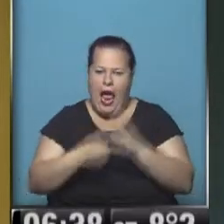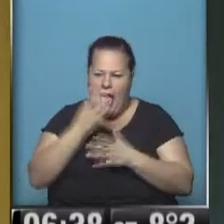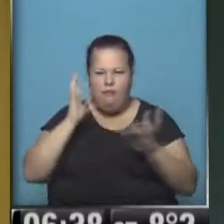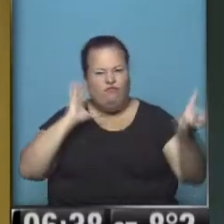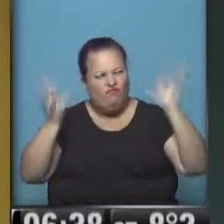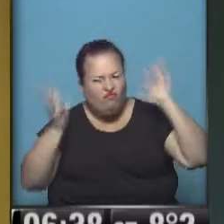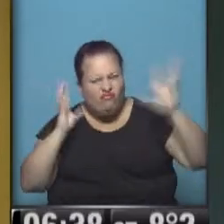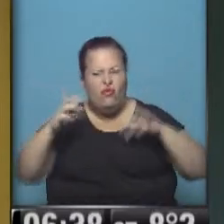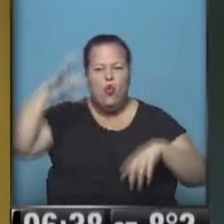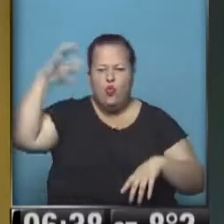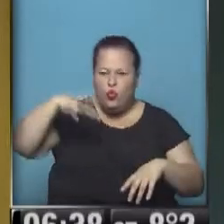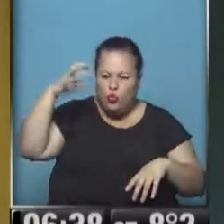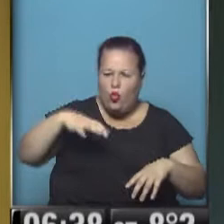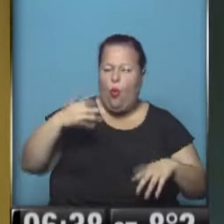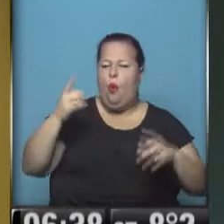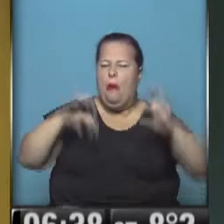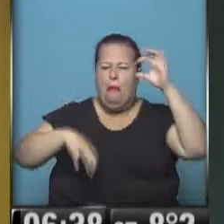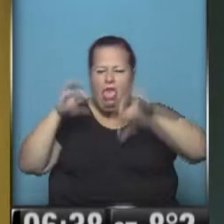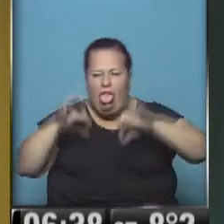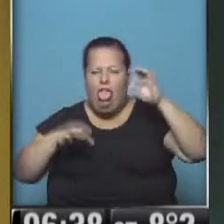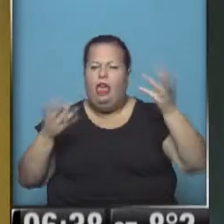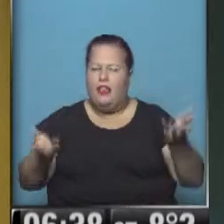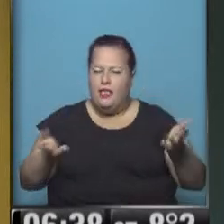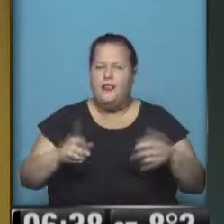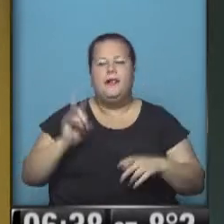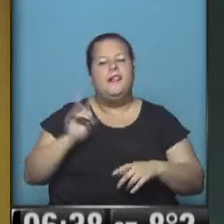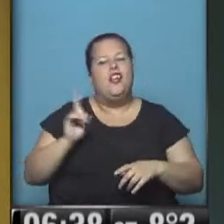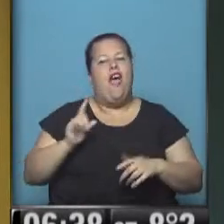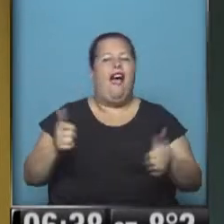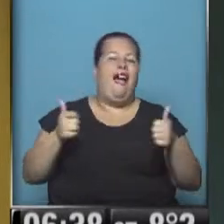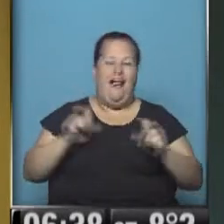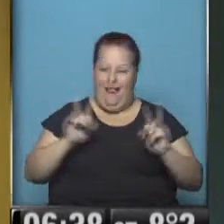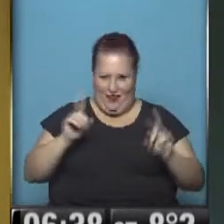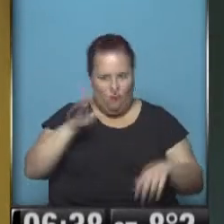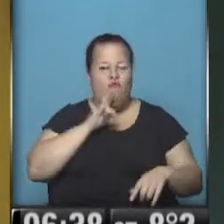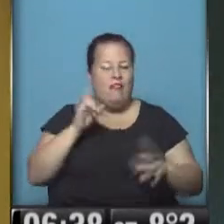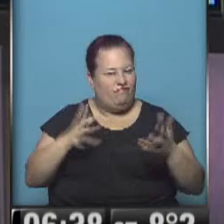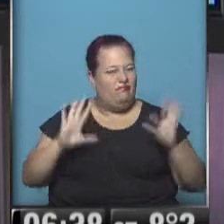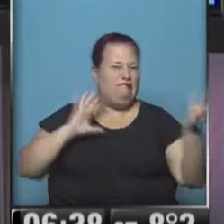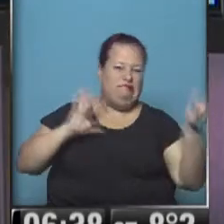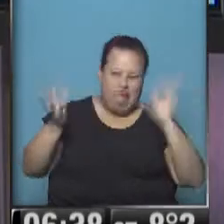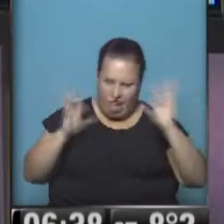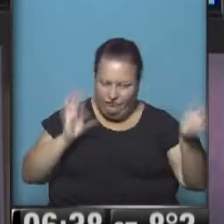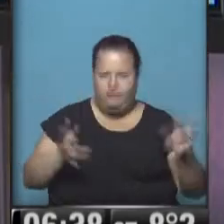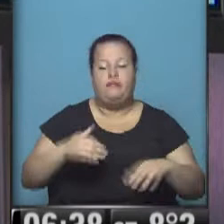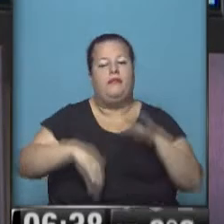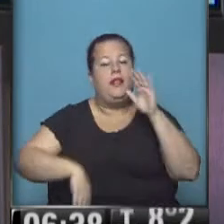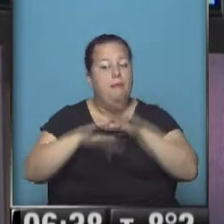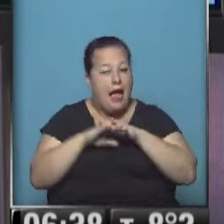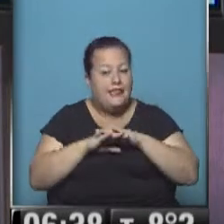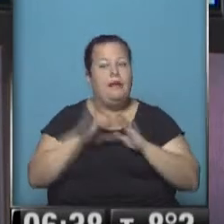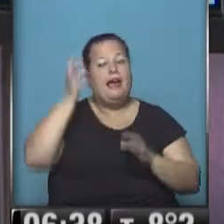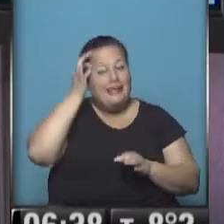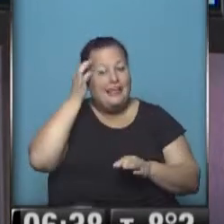inestable con algunas lluvias algunas lloviznas no está tan tan de fiesta tucumán mucha inestabilidad la máxima